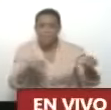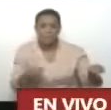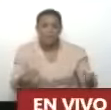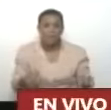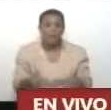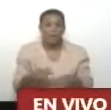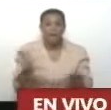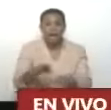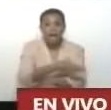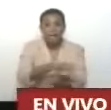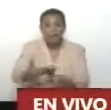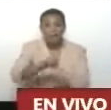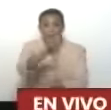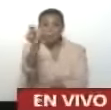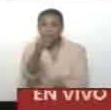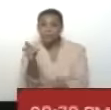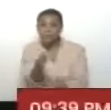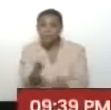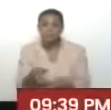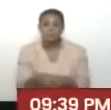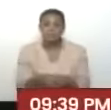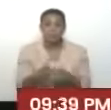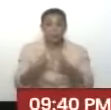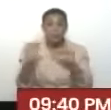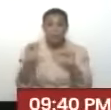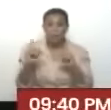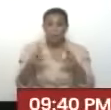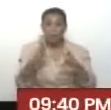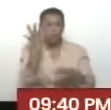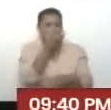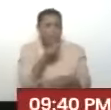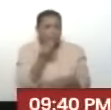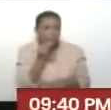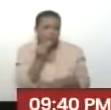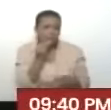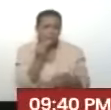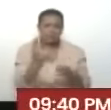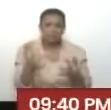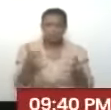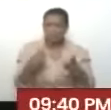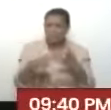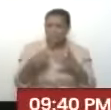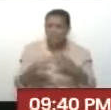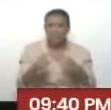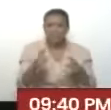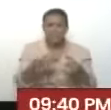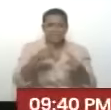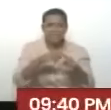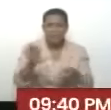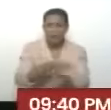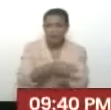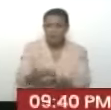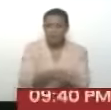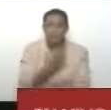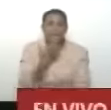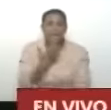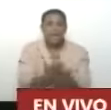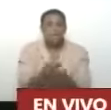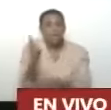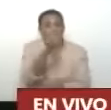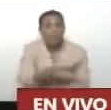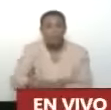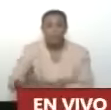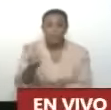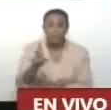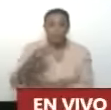Canto por el Esequibo, ahí estuvieron cantantes de todos los géneros. Quiero agradecer a nombre de todo el pueblo venezolano a todos